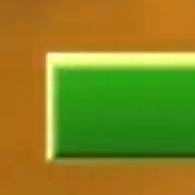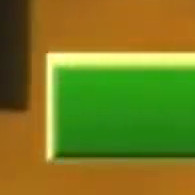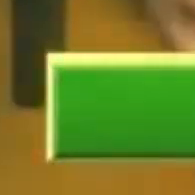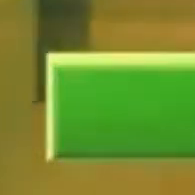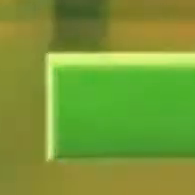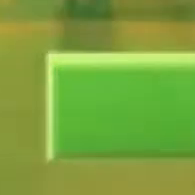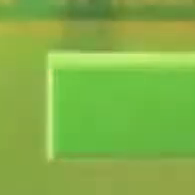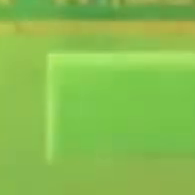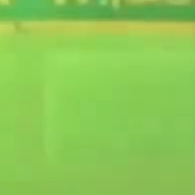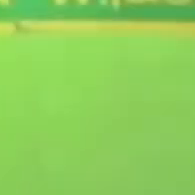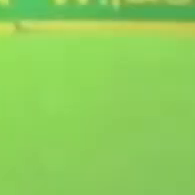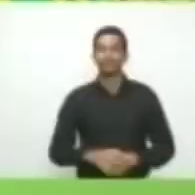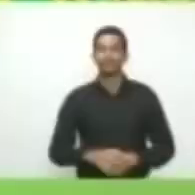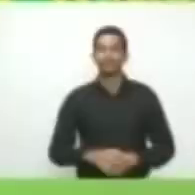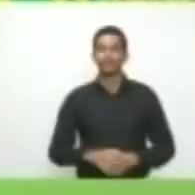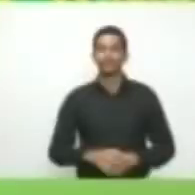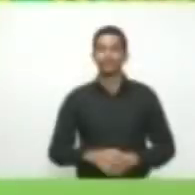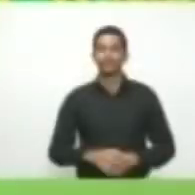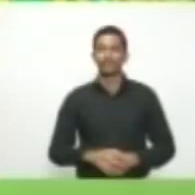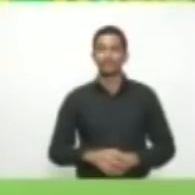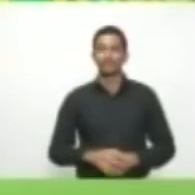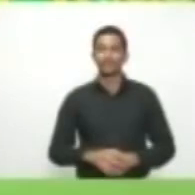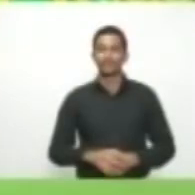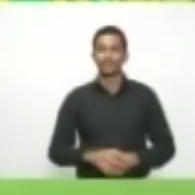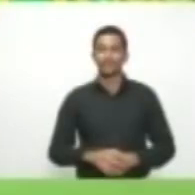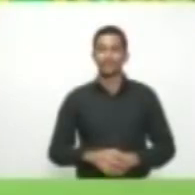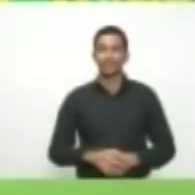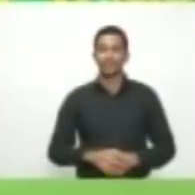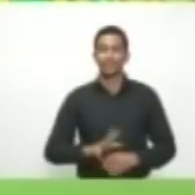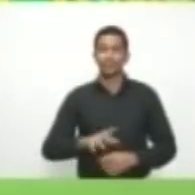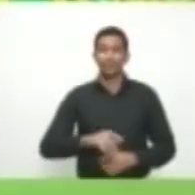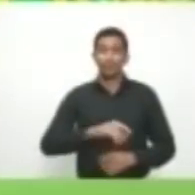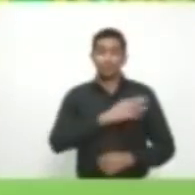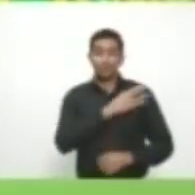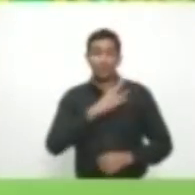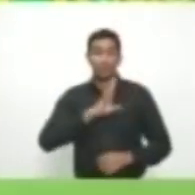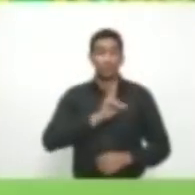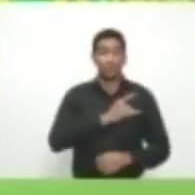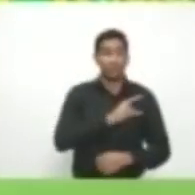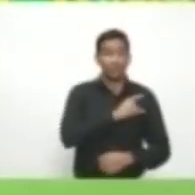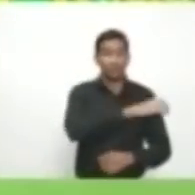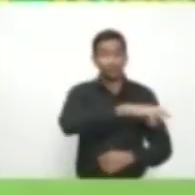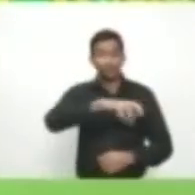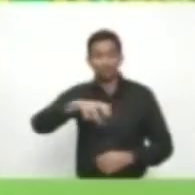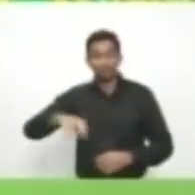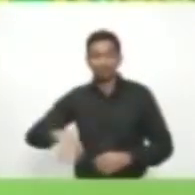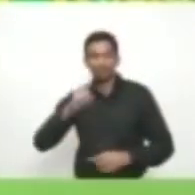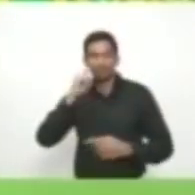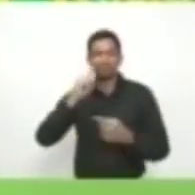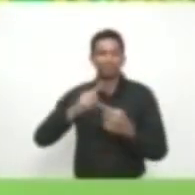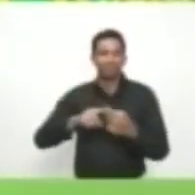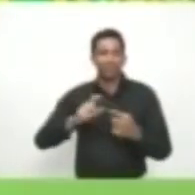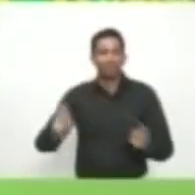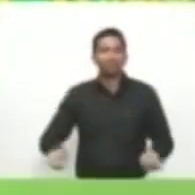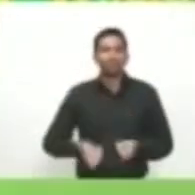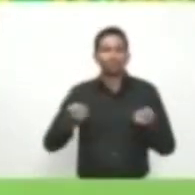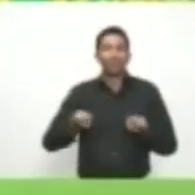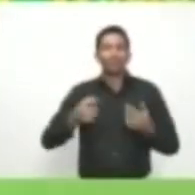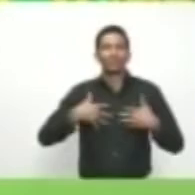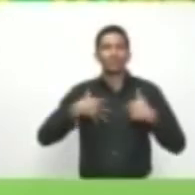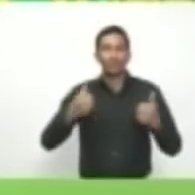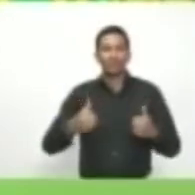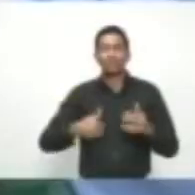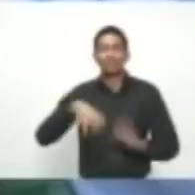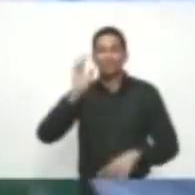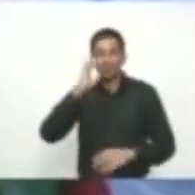yo por tus besos. Las universidades de Barranquilla le apuestan a los programas de salud y bacteriología es la que tiene más demanda.